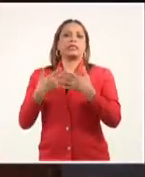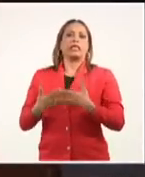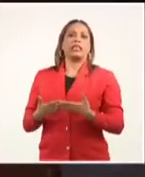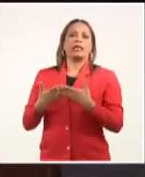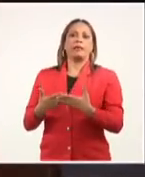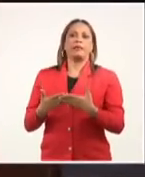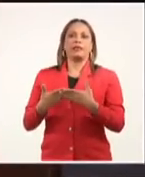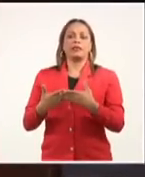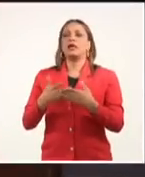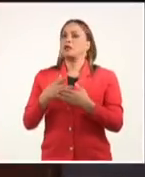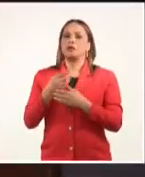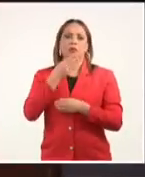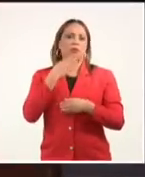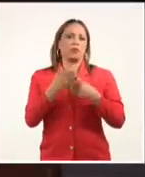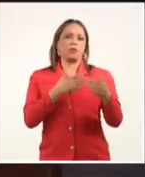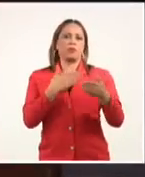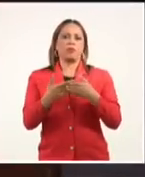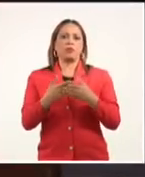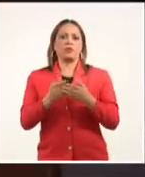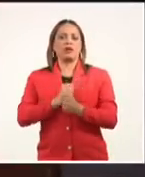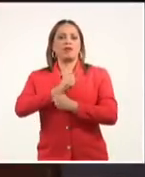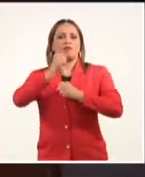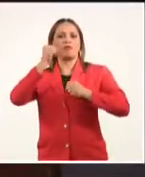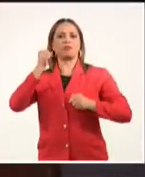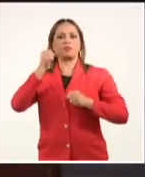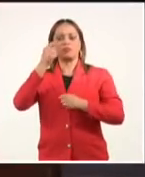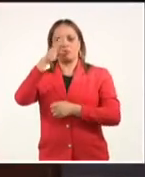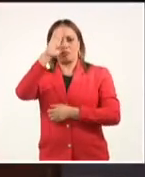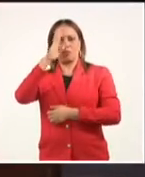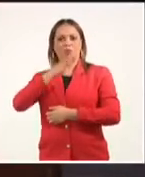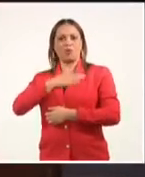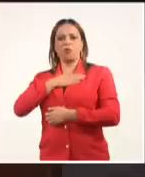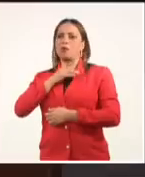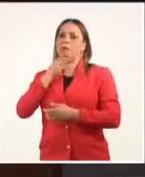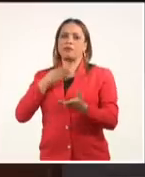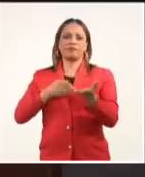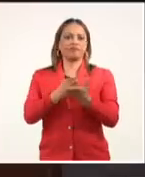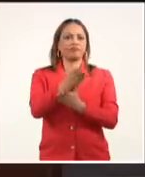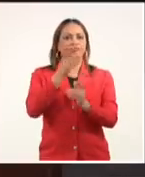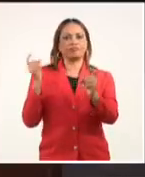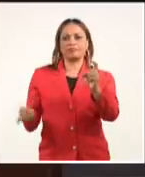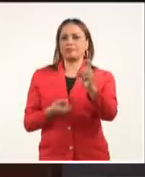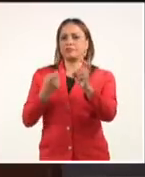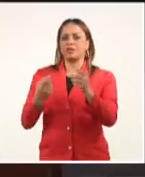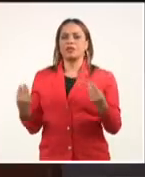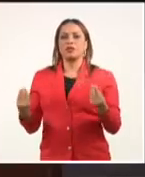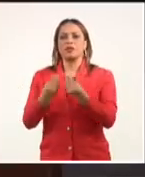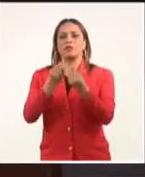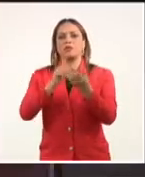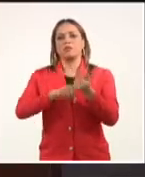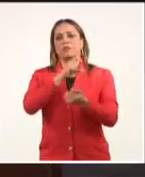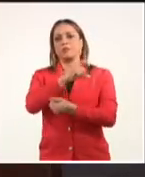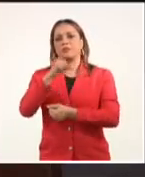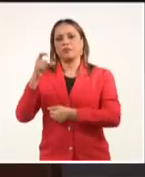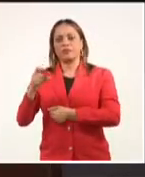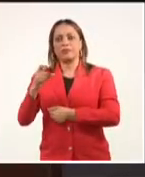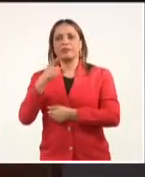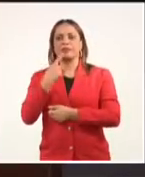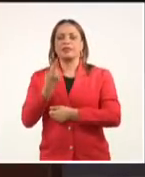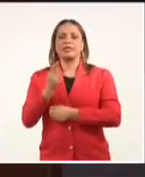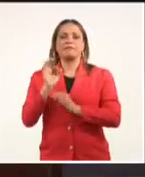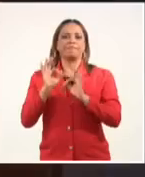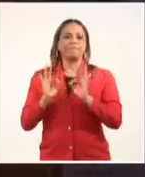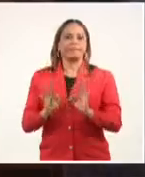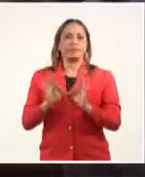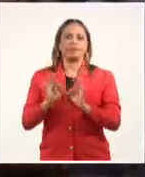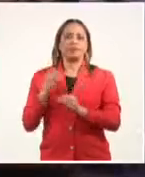sus combatientes no renunciarán a continuar siendo, junto al partido, el alma de la